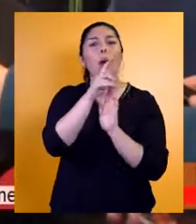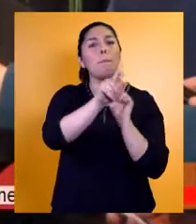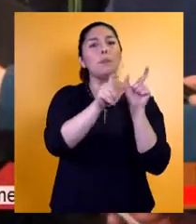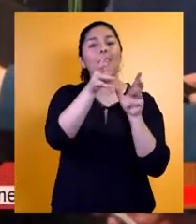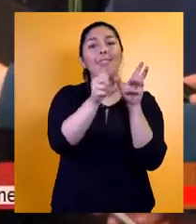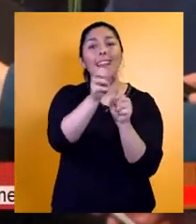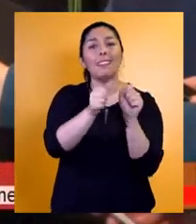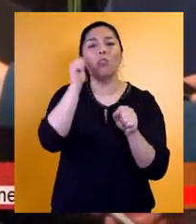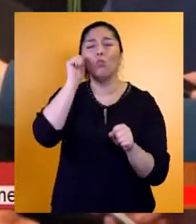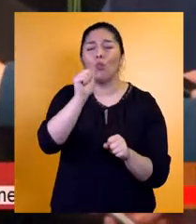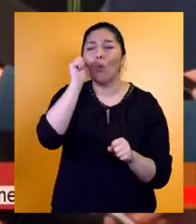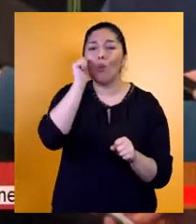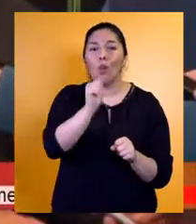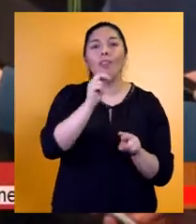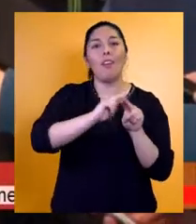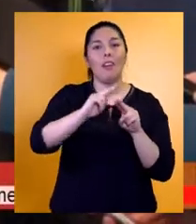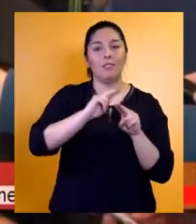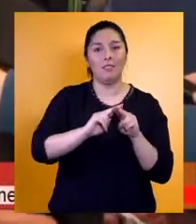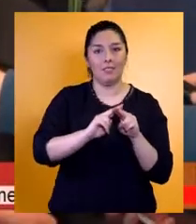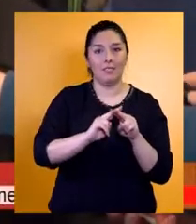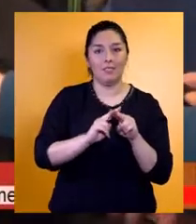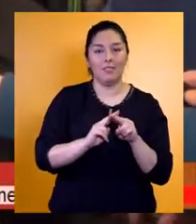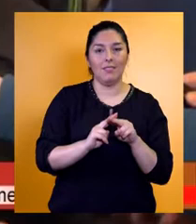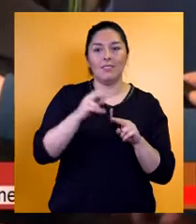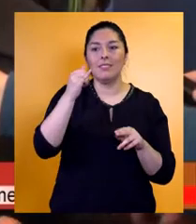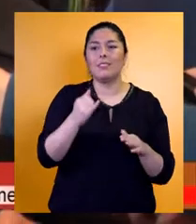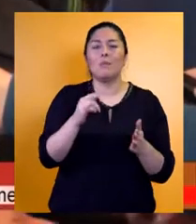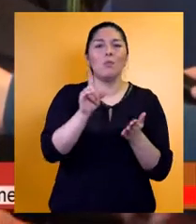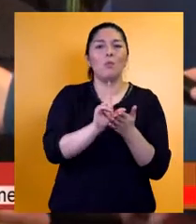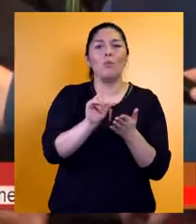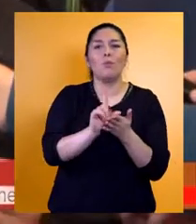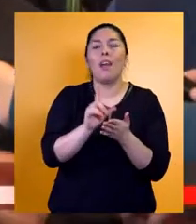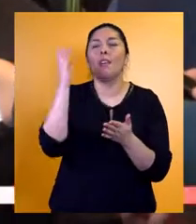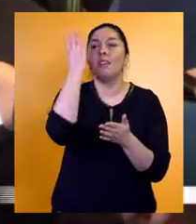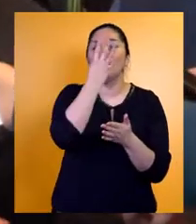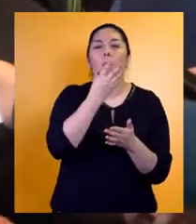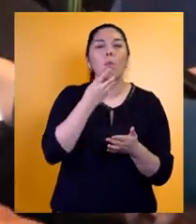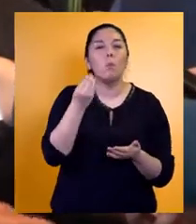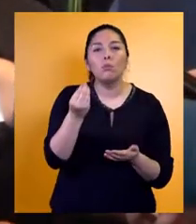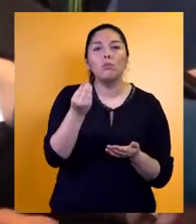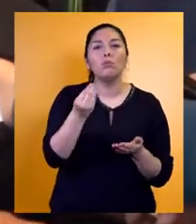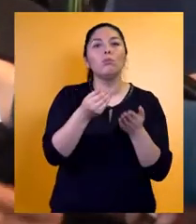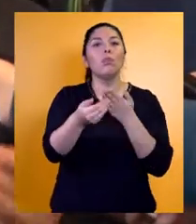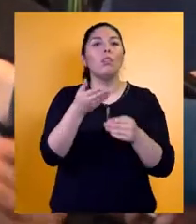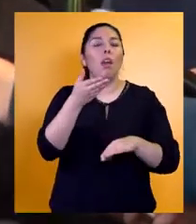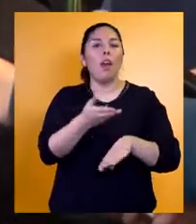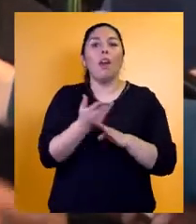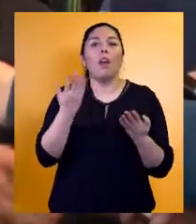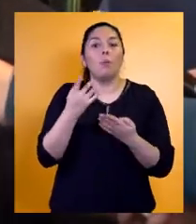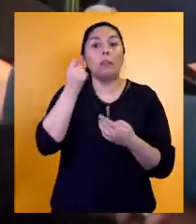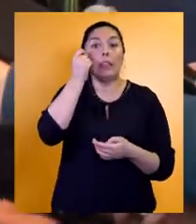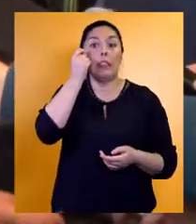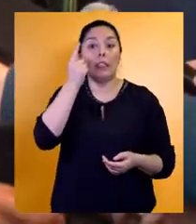uno de los productores en el día a día en generar este producto sano, en un paisaje idílico, en donde queremos generar una